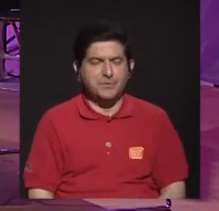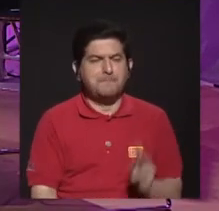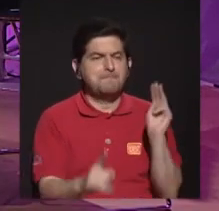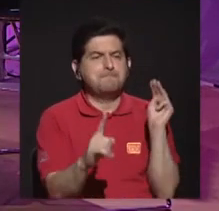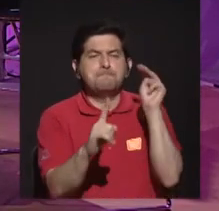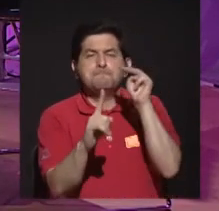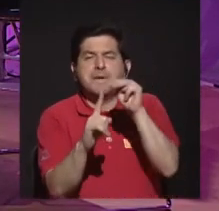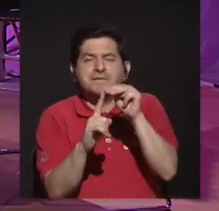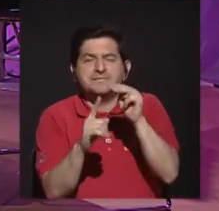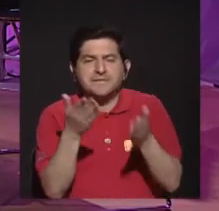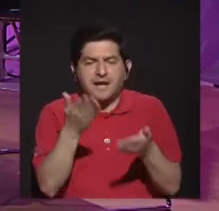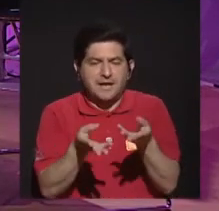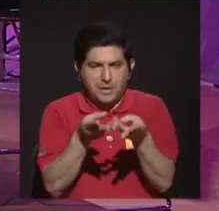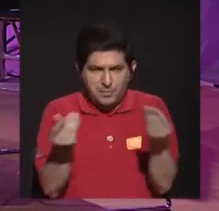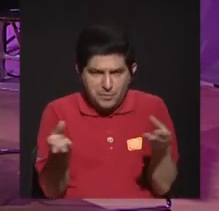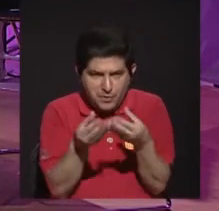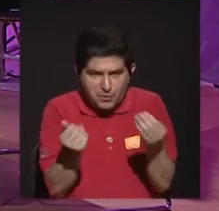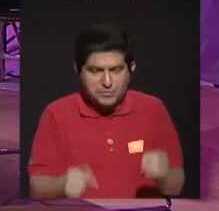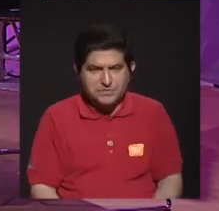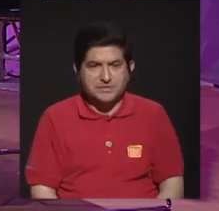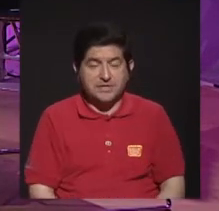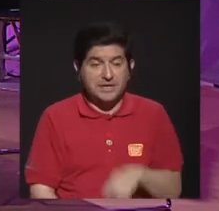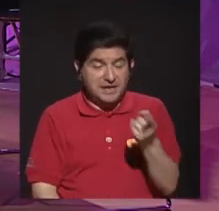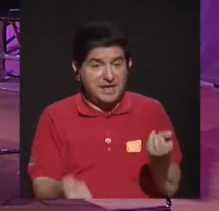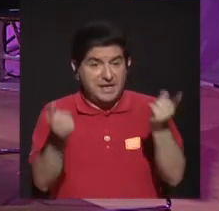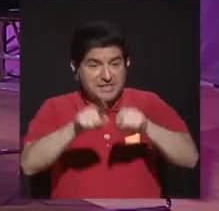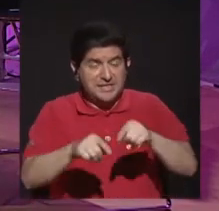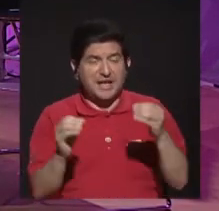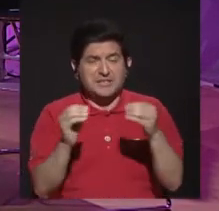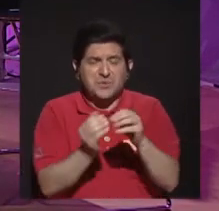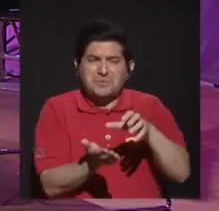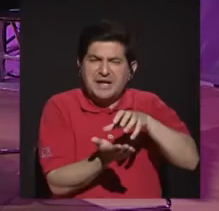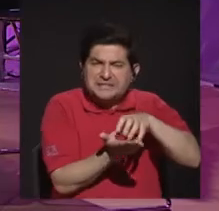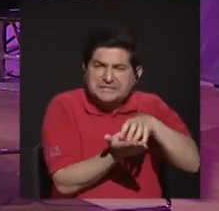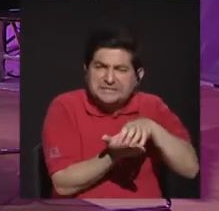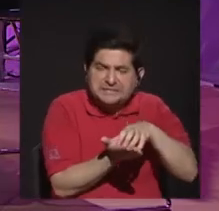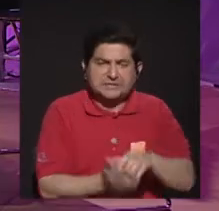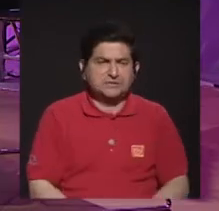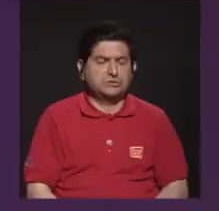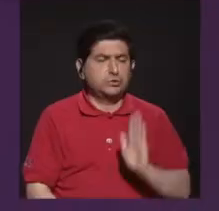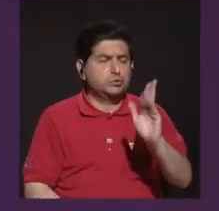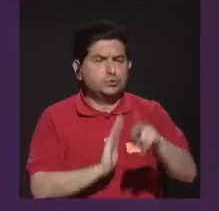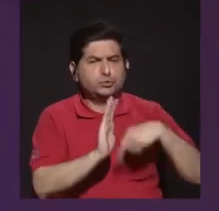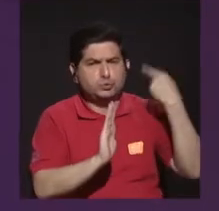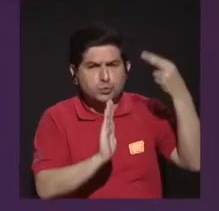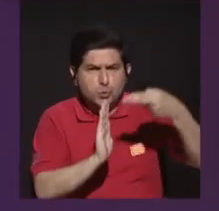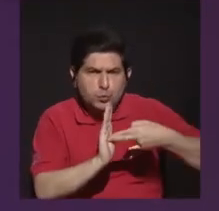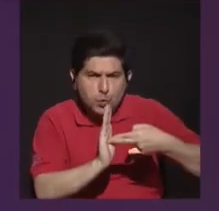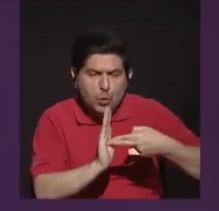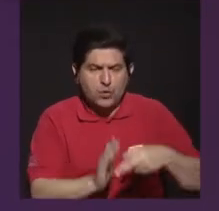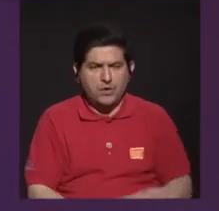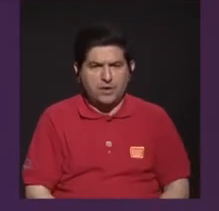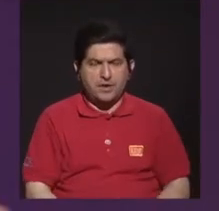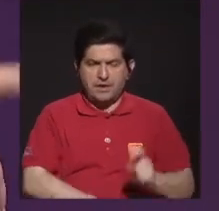mensajes que se producen, que más se ha cuestionado sobre su papel en